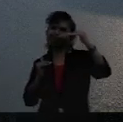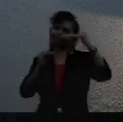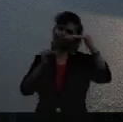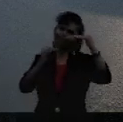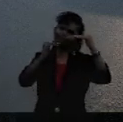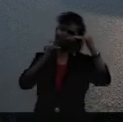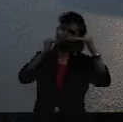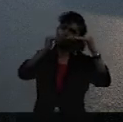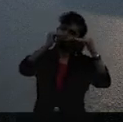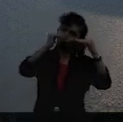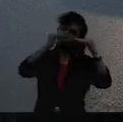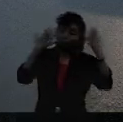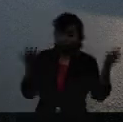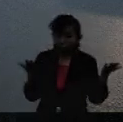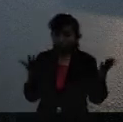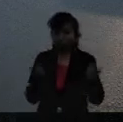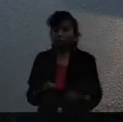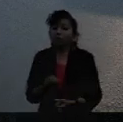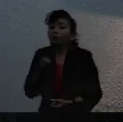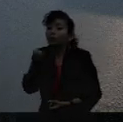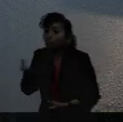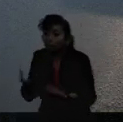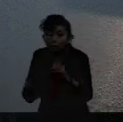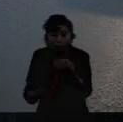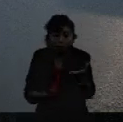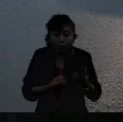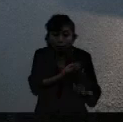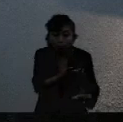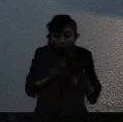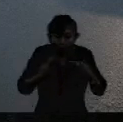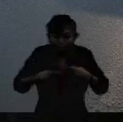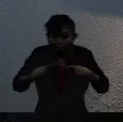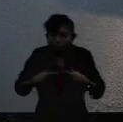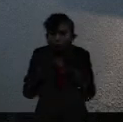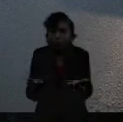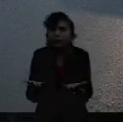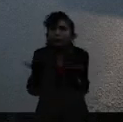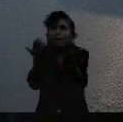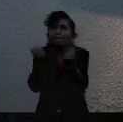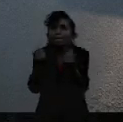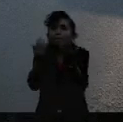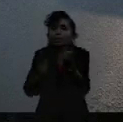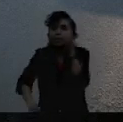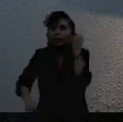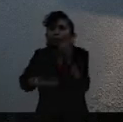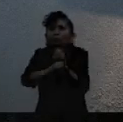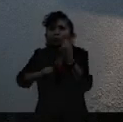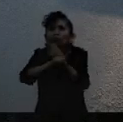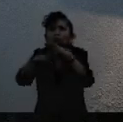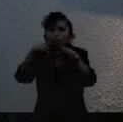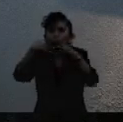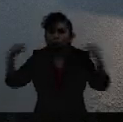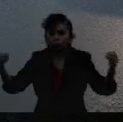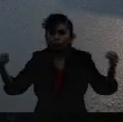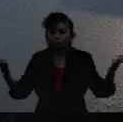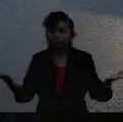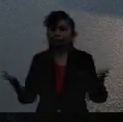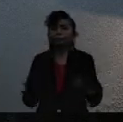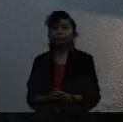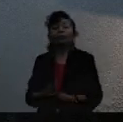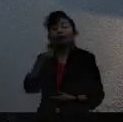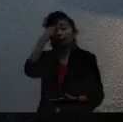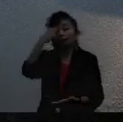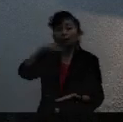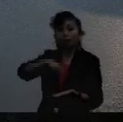de desigualdad respondiendo con hechos a un pueblo que demanda soluciones urgentes a sus problemas